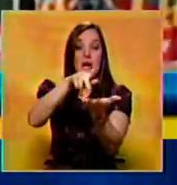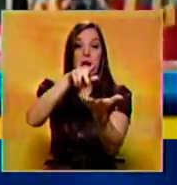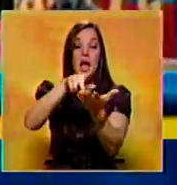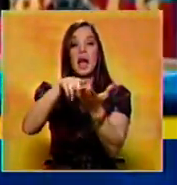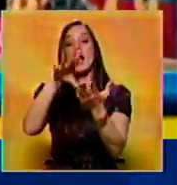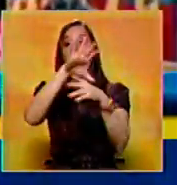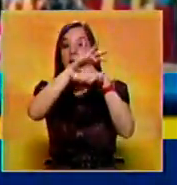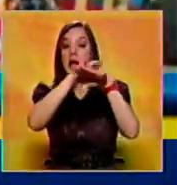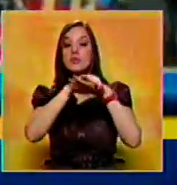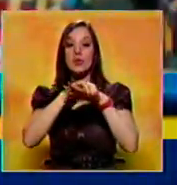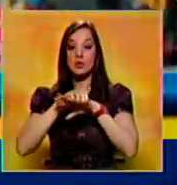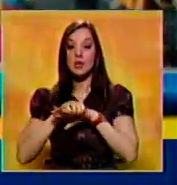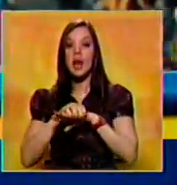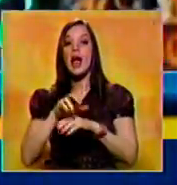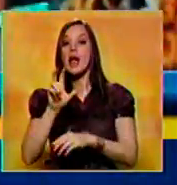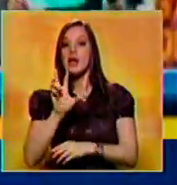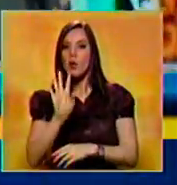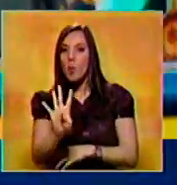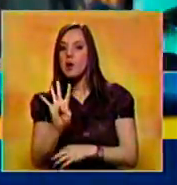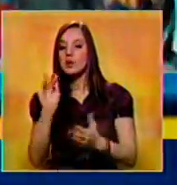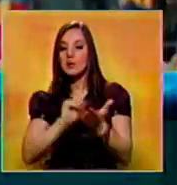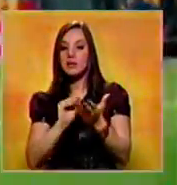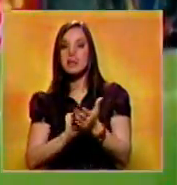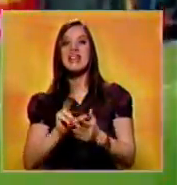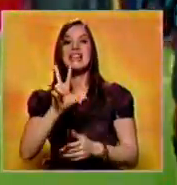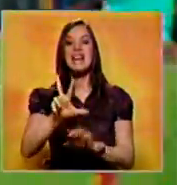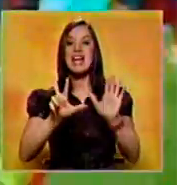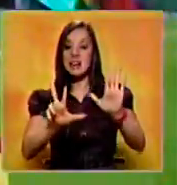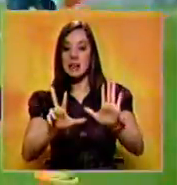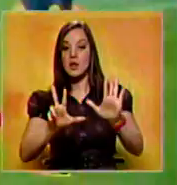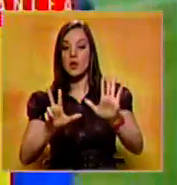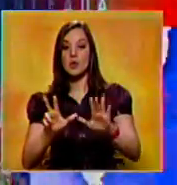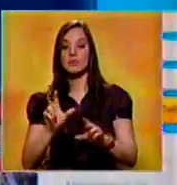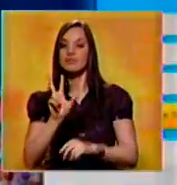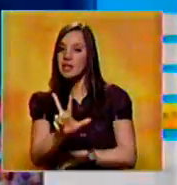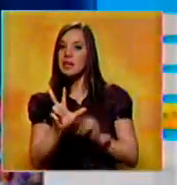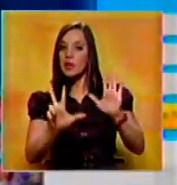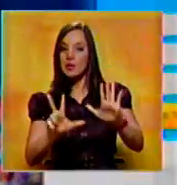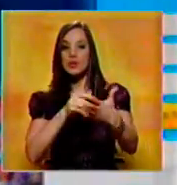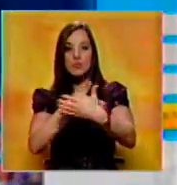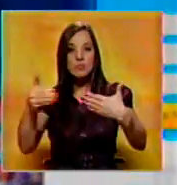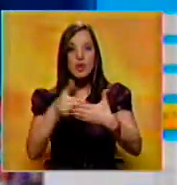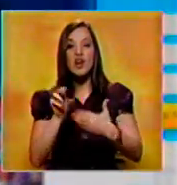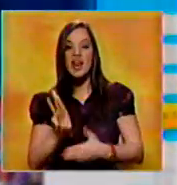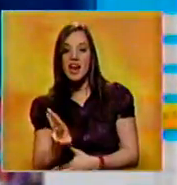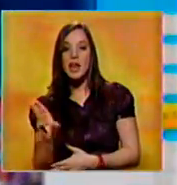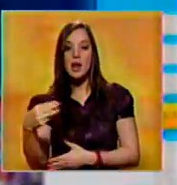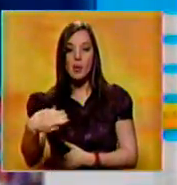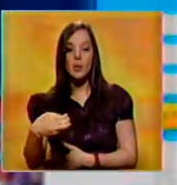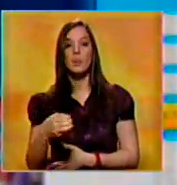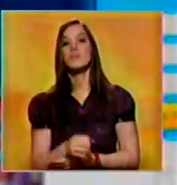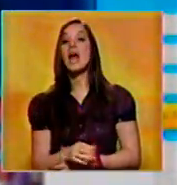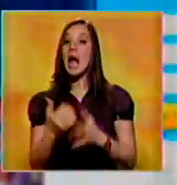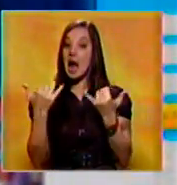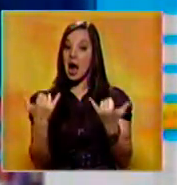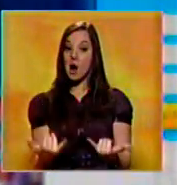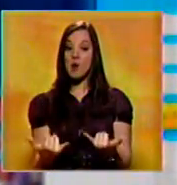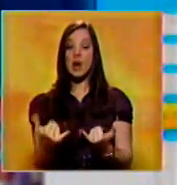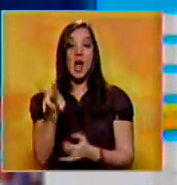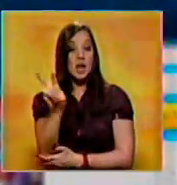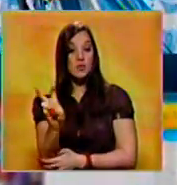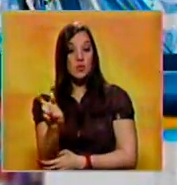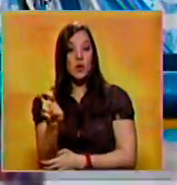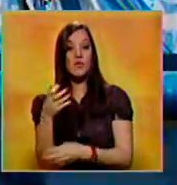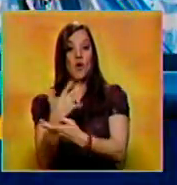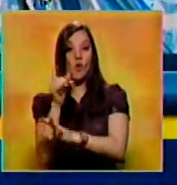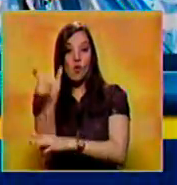por 4 temporadas y 38 millones de euros. En tanto, Roberto Rosales es el nuevo jugador del